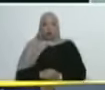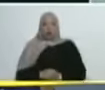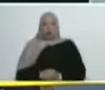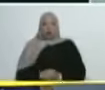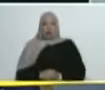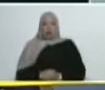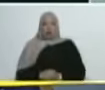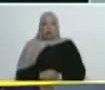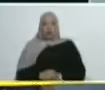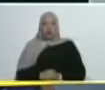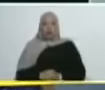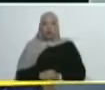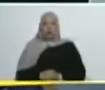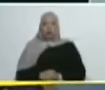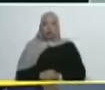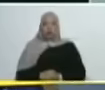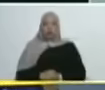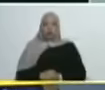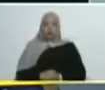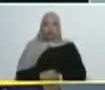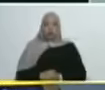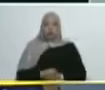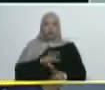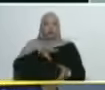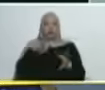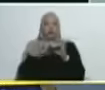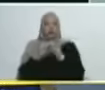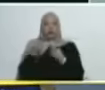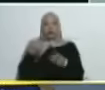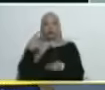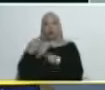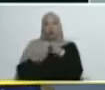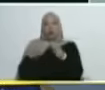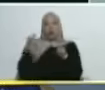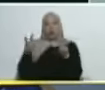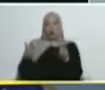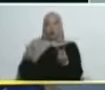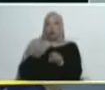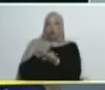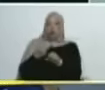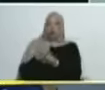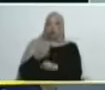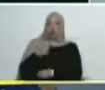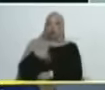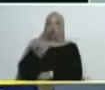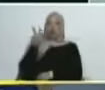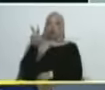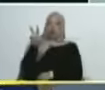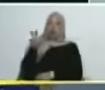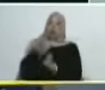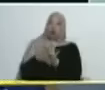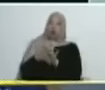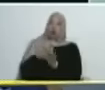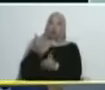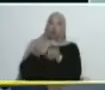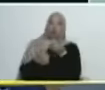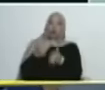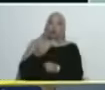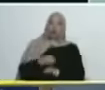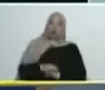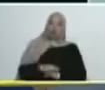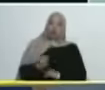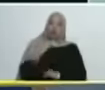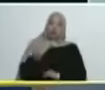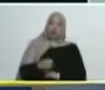plan de la patria renovado al calor de los nuevos tiempos y de los nuevos mandatos de ustedes en más